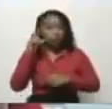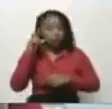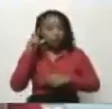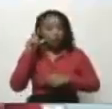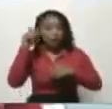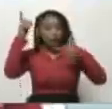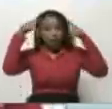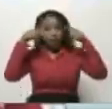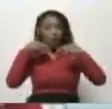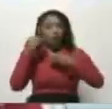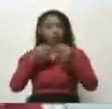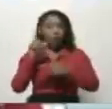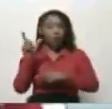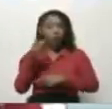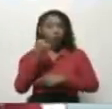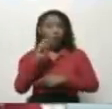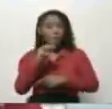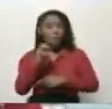por Gómez,